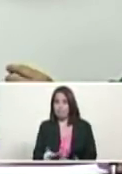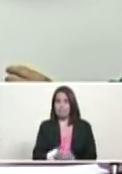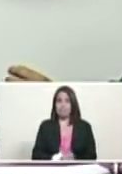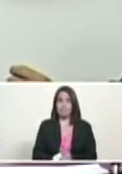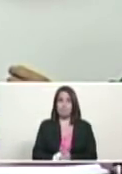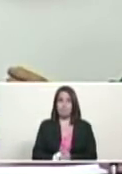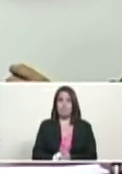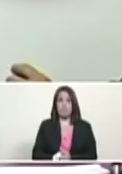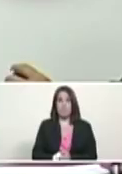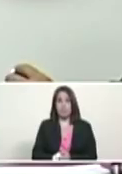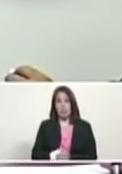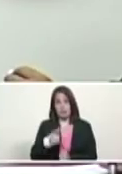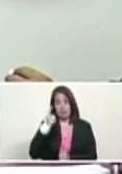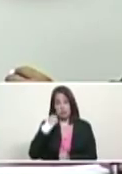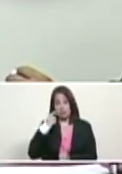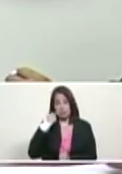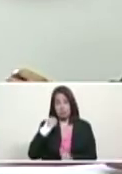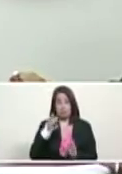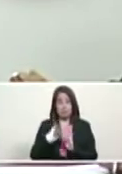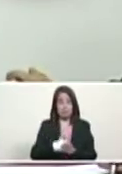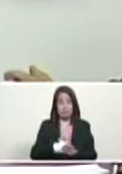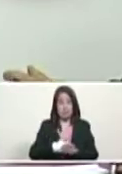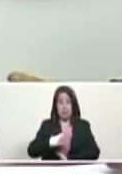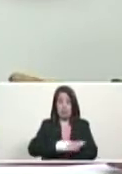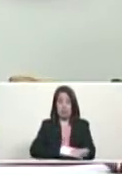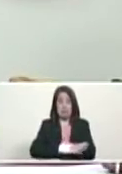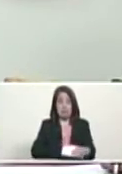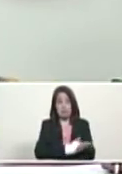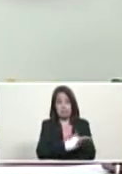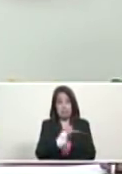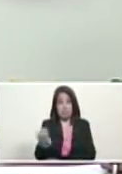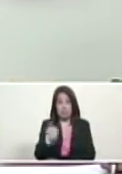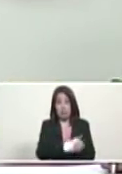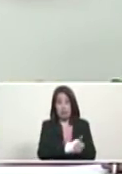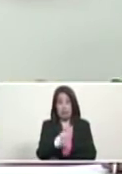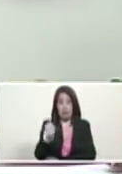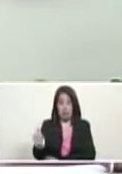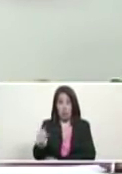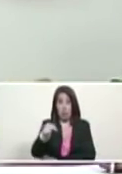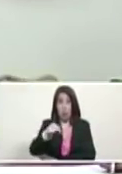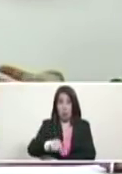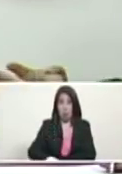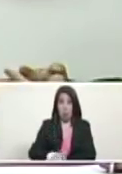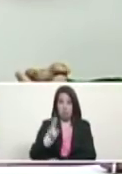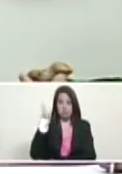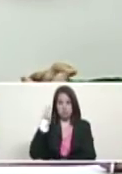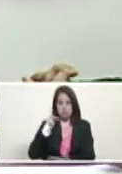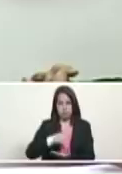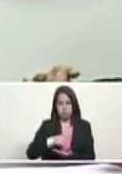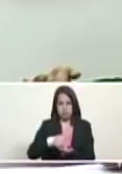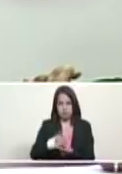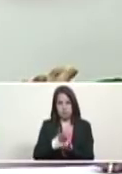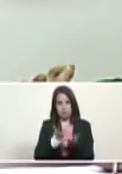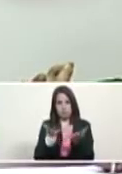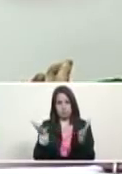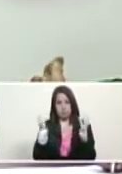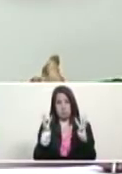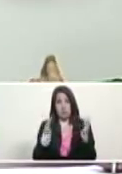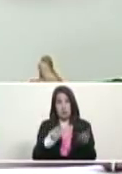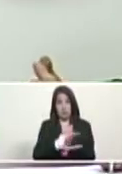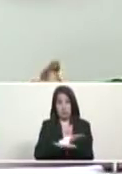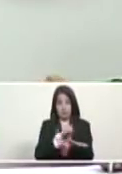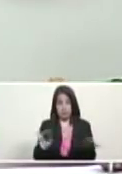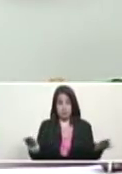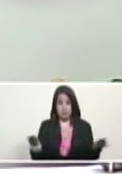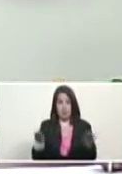por la vida cotidiana de todos ustedes, compatriotas. Desde este puesto de comando presidencial cuento hoy la presencia aquí de los compañeros de